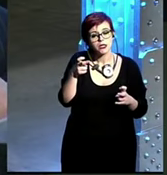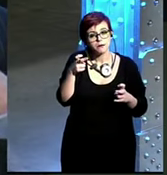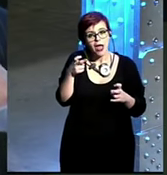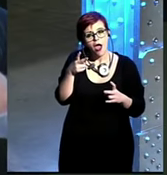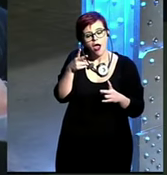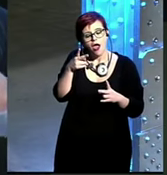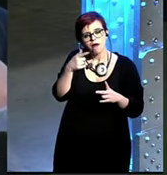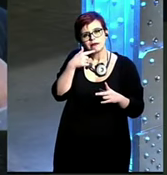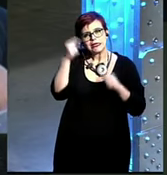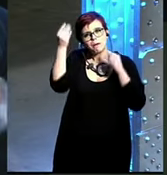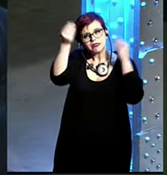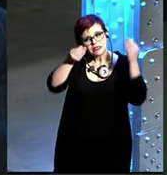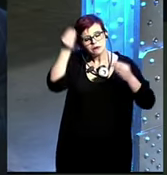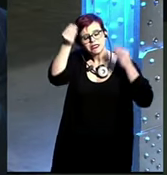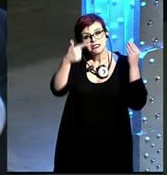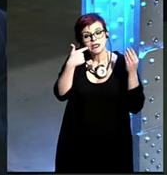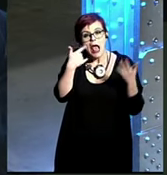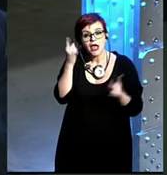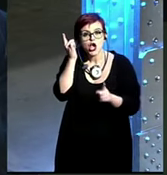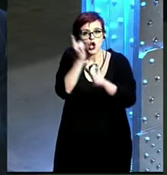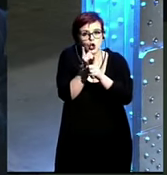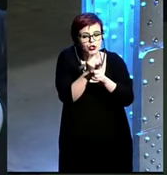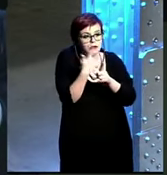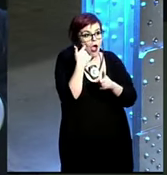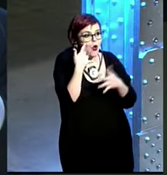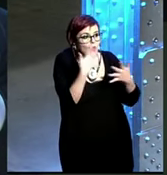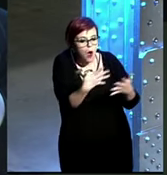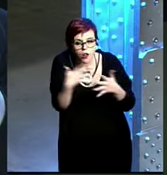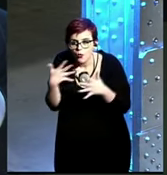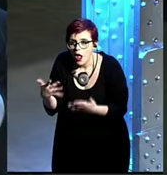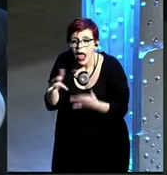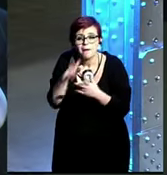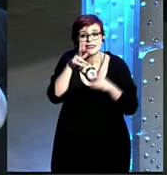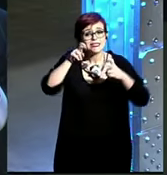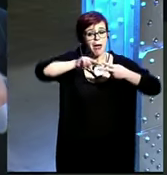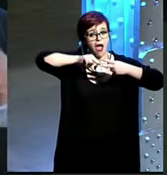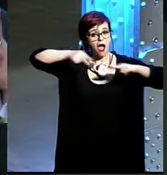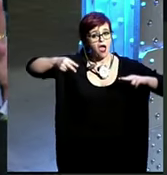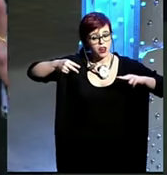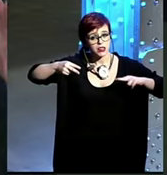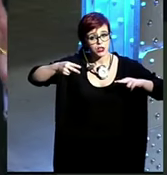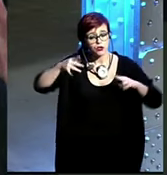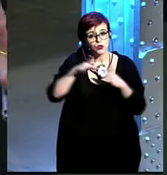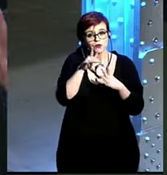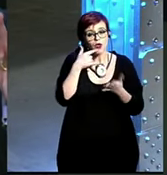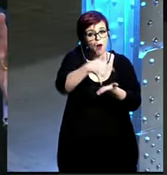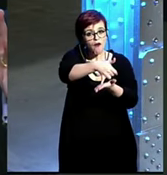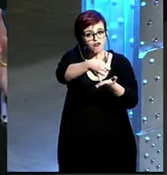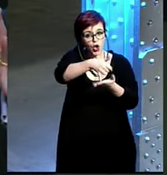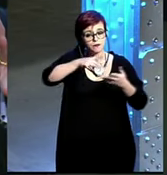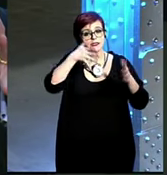de eso, porque la depresión proviene de una vulnerabilidad genética o biológica que necesita que haya una